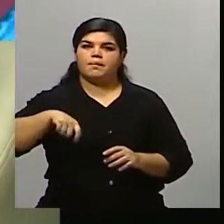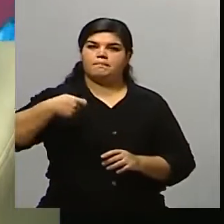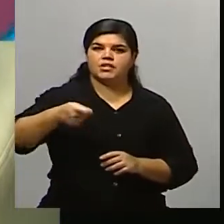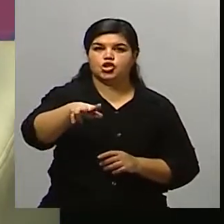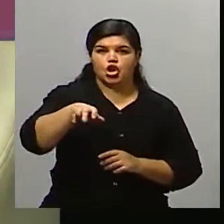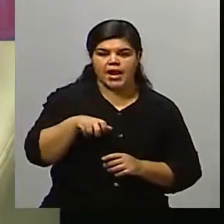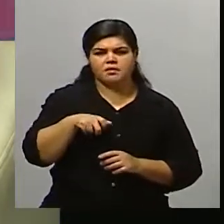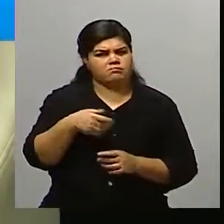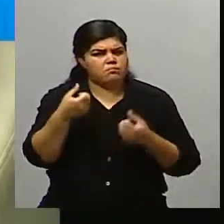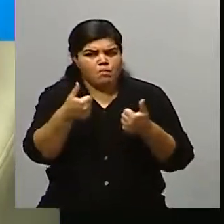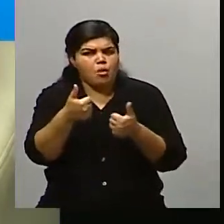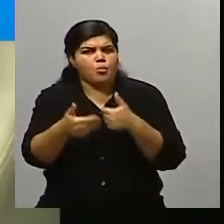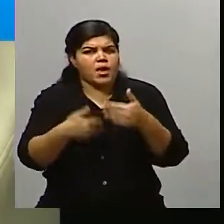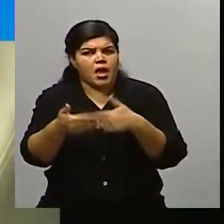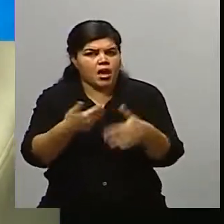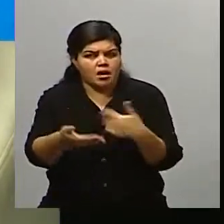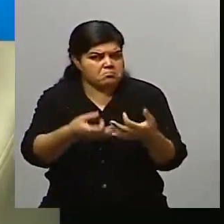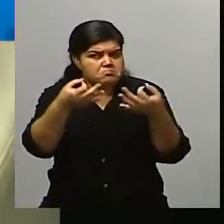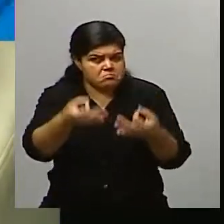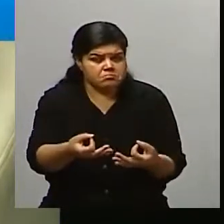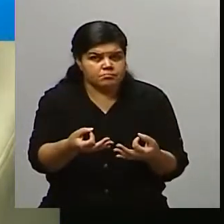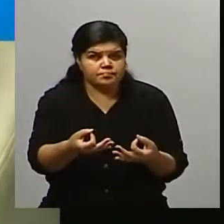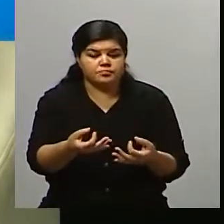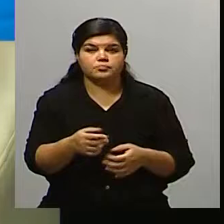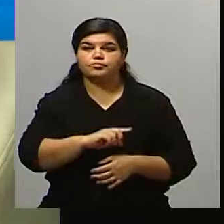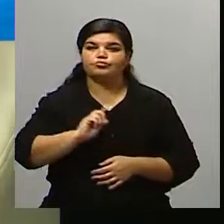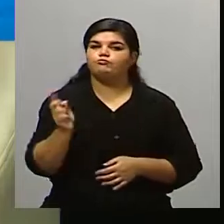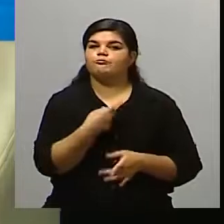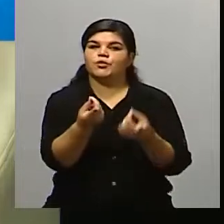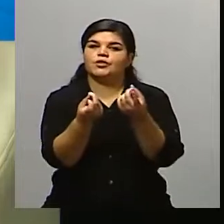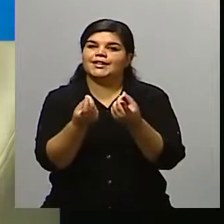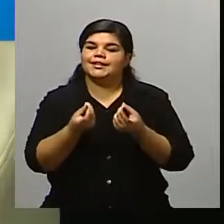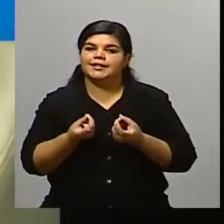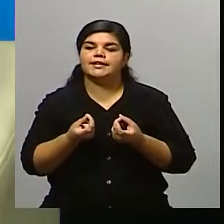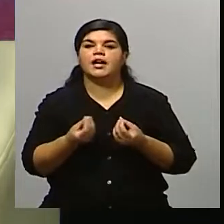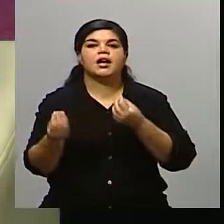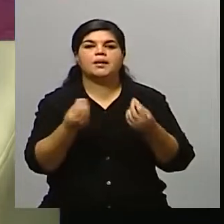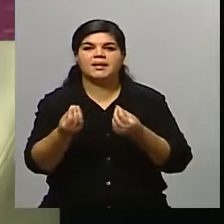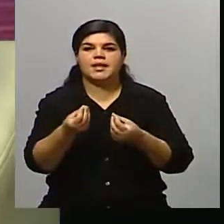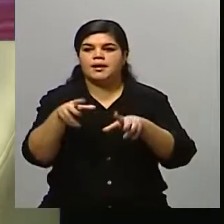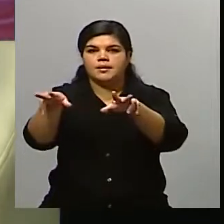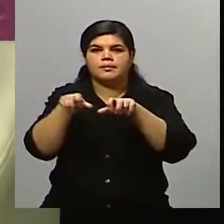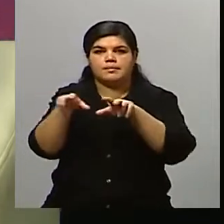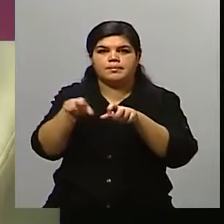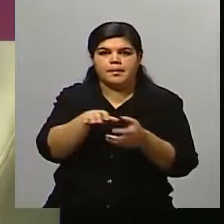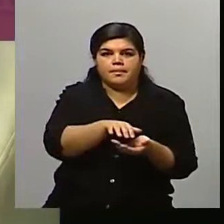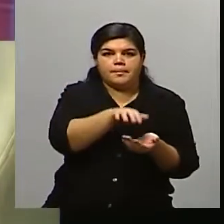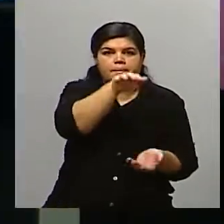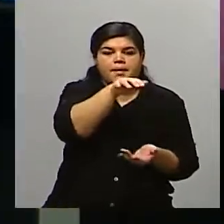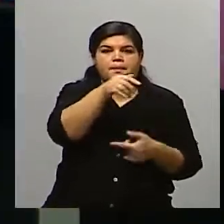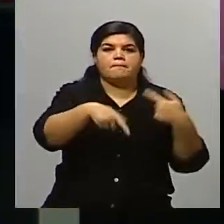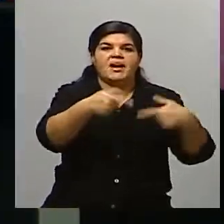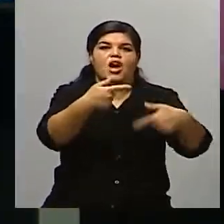salud. Lo que nosotros tenemos que hacer es aumentar la sustentabilidad del sistema para poder mejorar. ¿Y eso qué